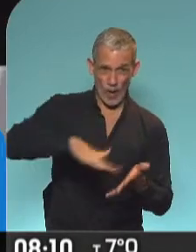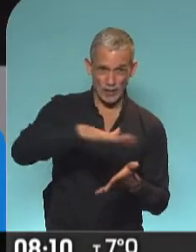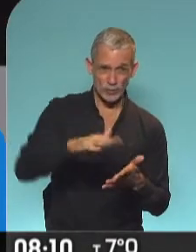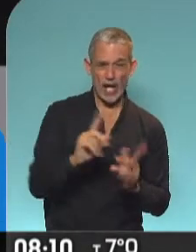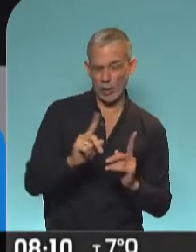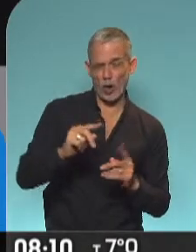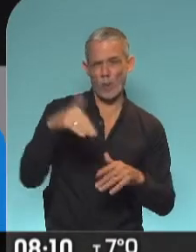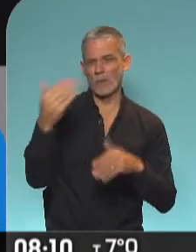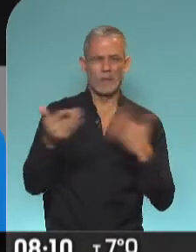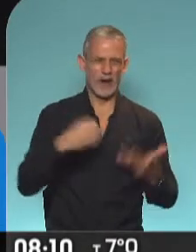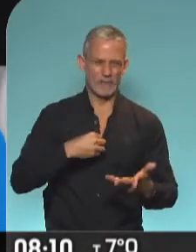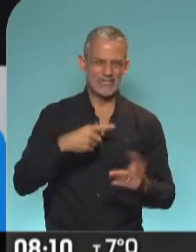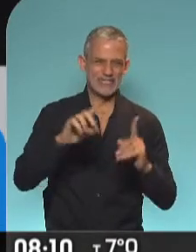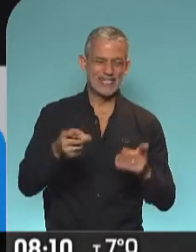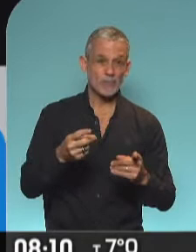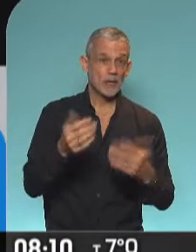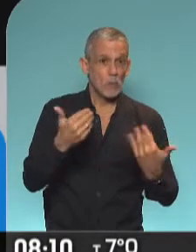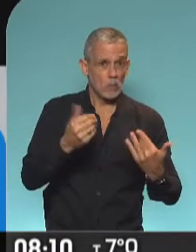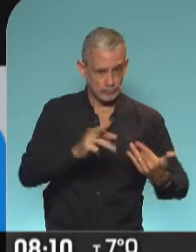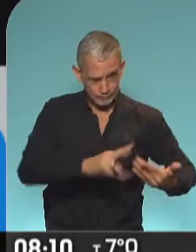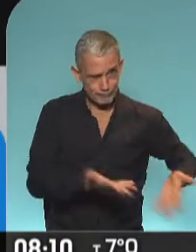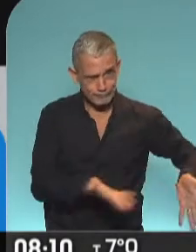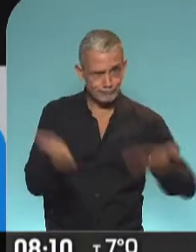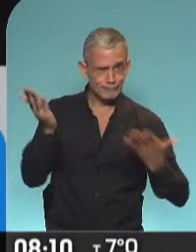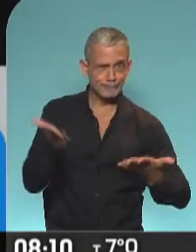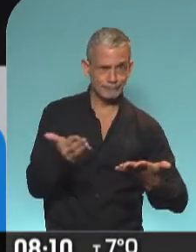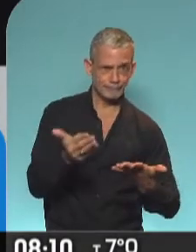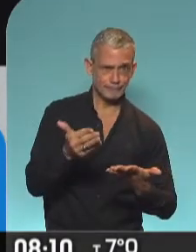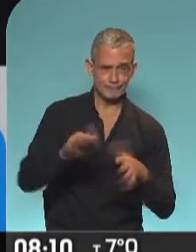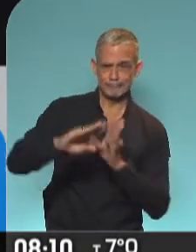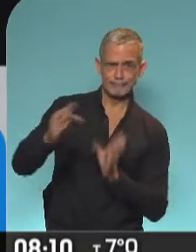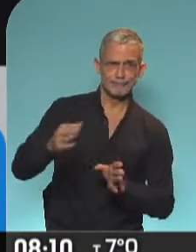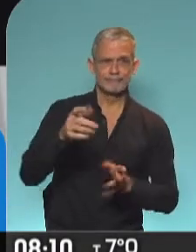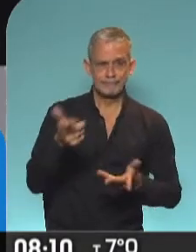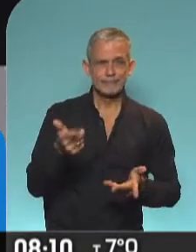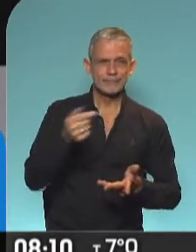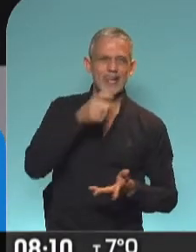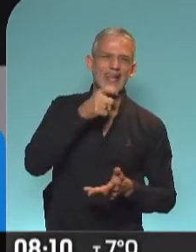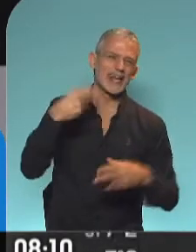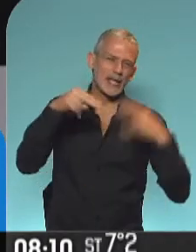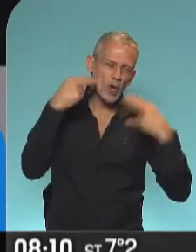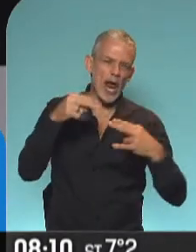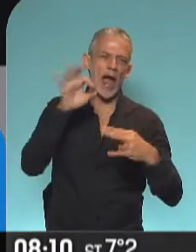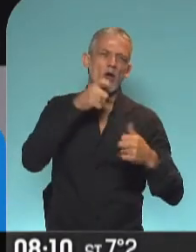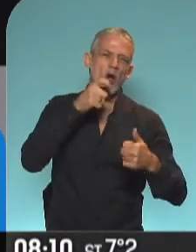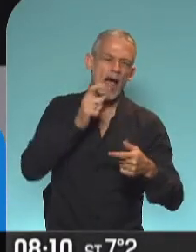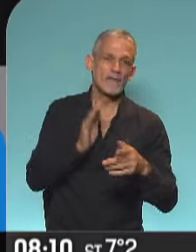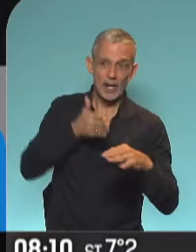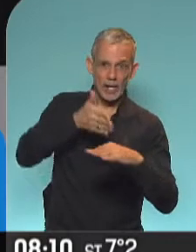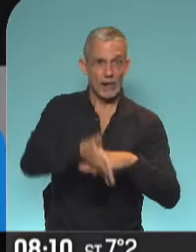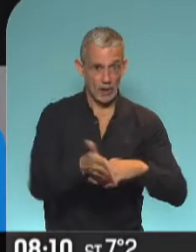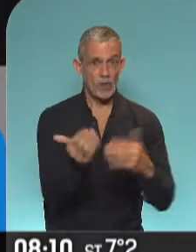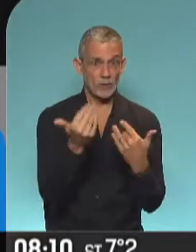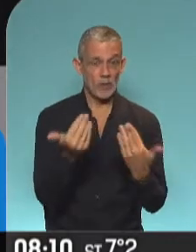también del conurbano, la posibilidad de ingresar, por supuesto desde el exterior, a un restaurante, a un café, a un